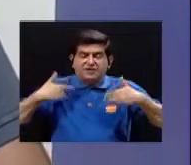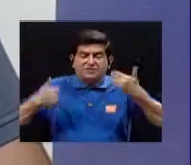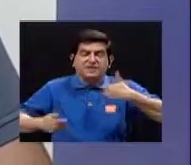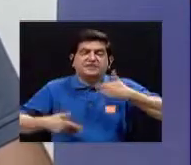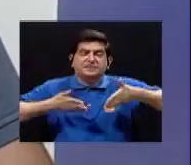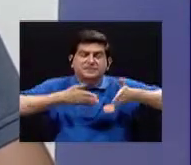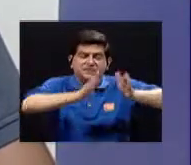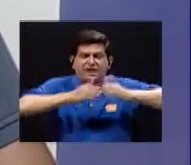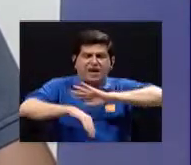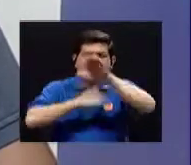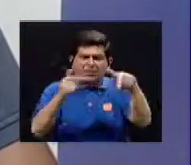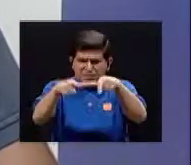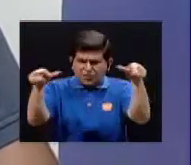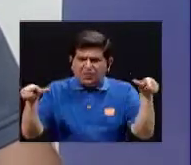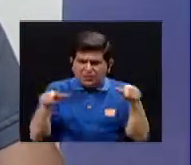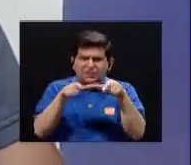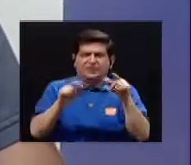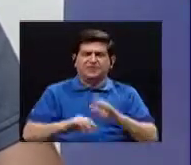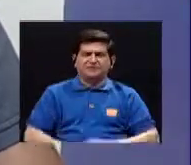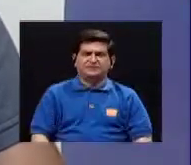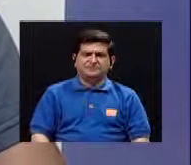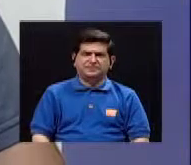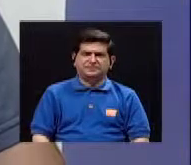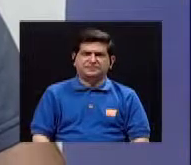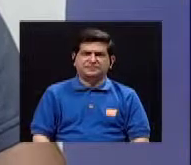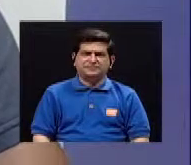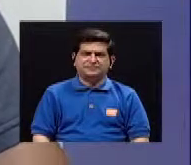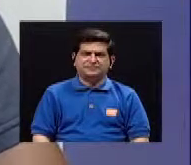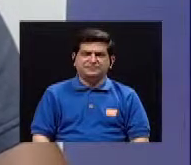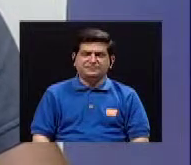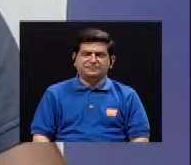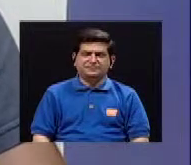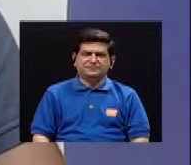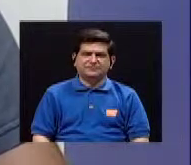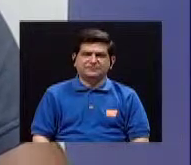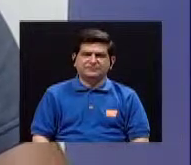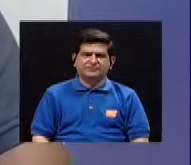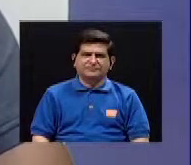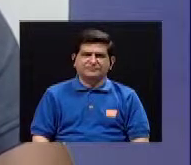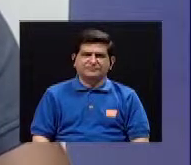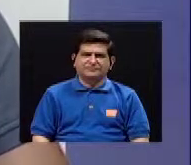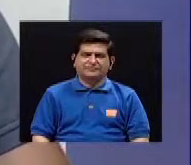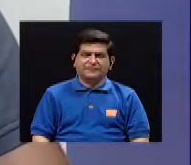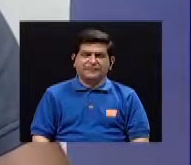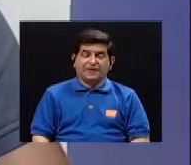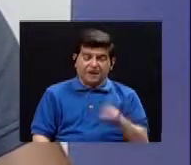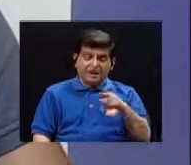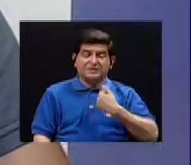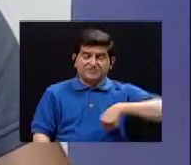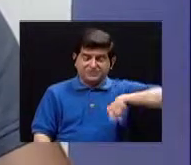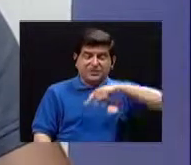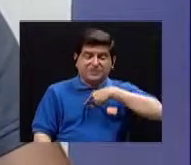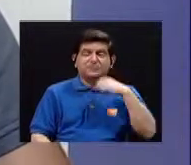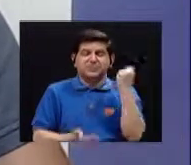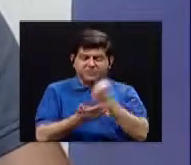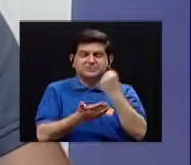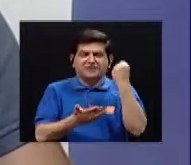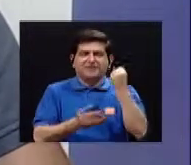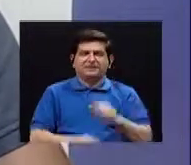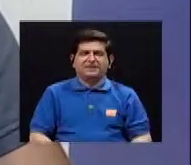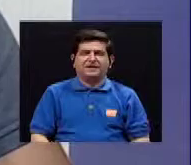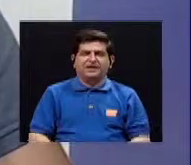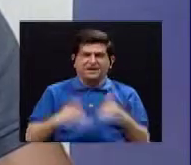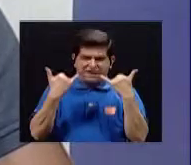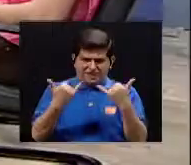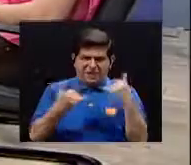esa felicidad que había en la calle por todo la vera entonces vi como no como no no va a marcar aún ese